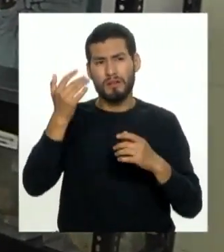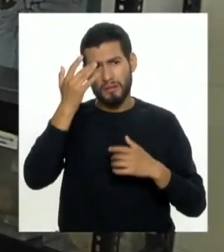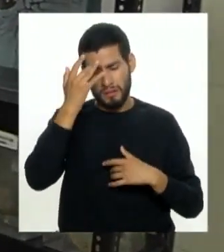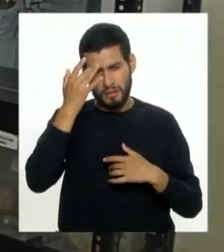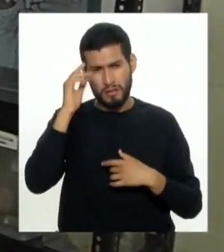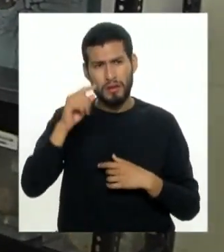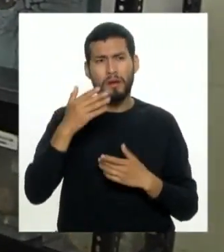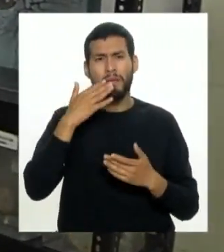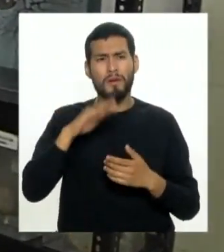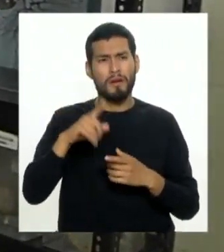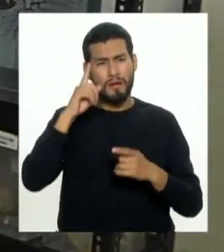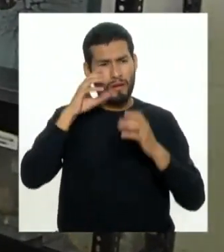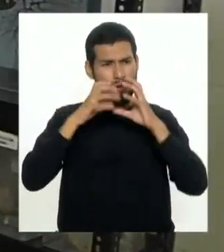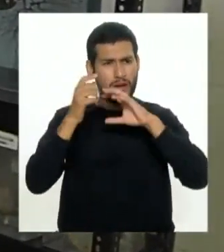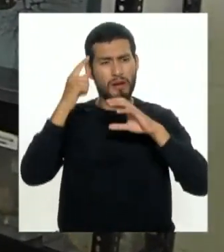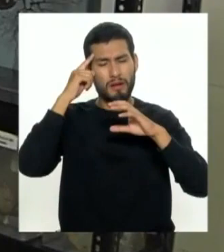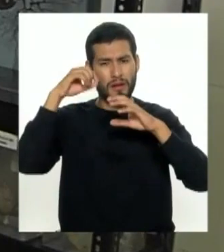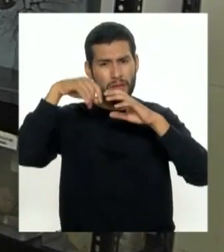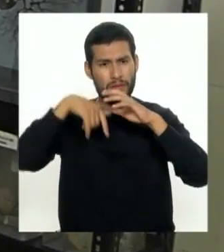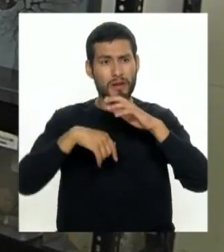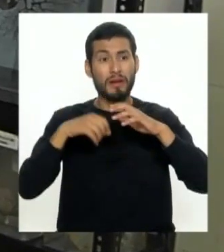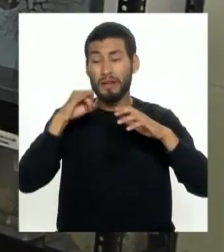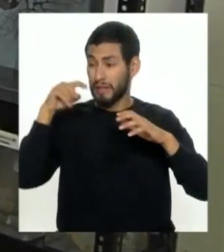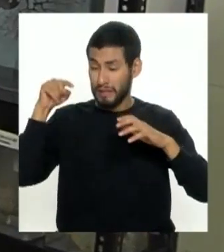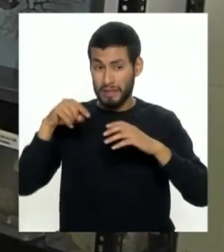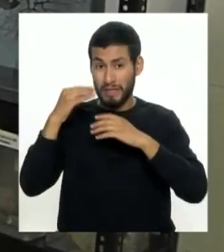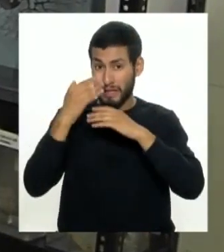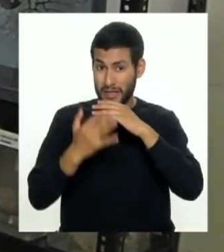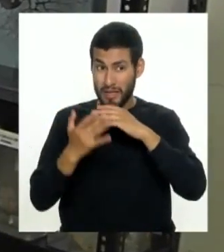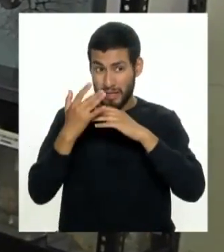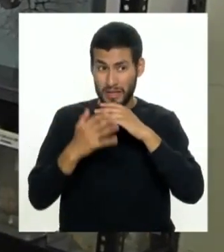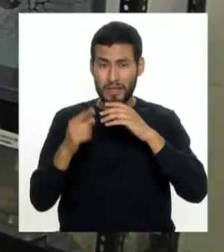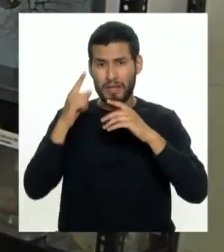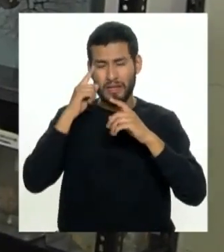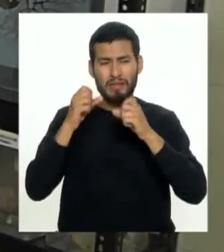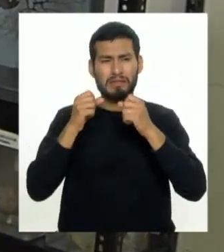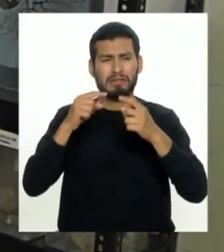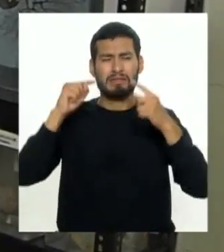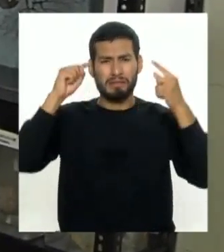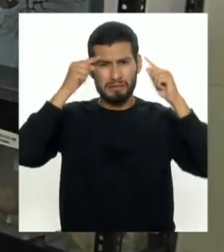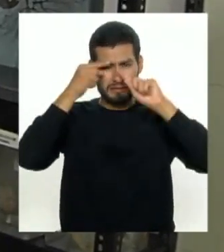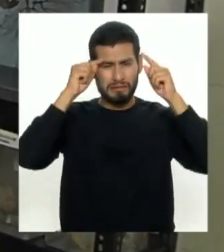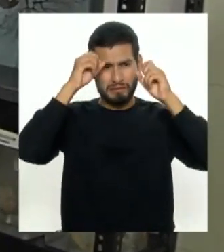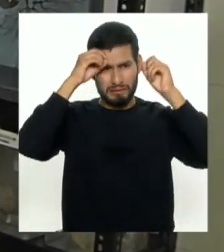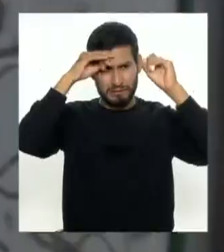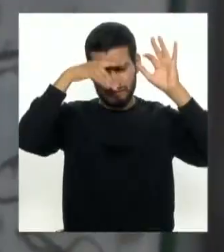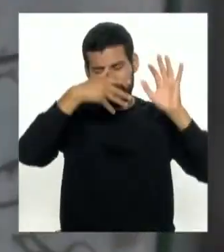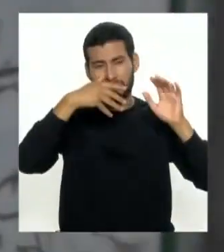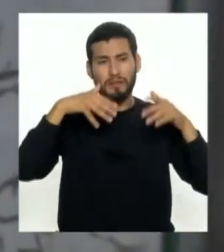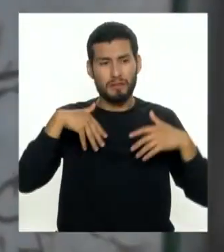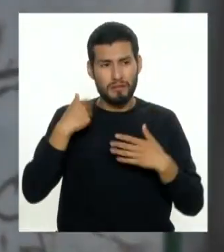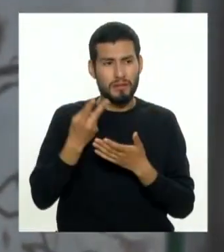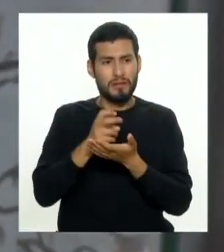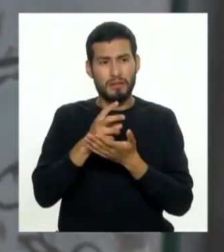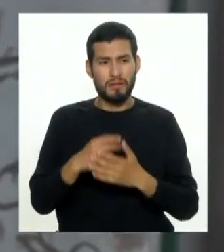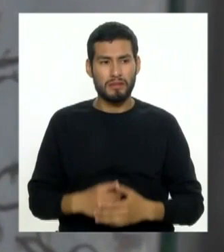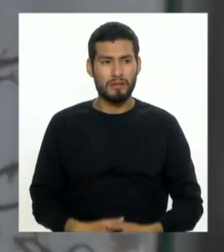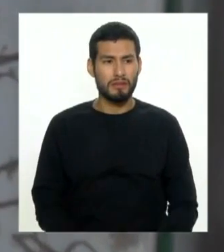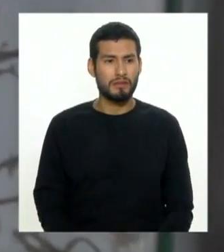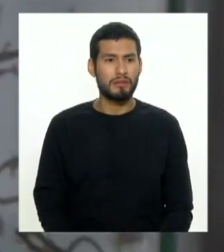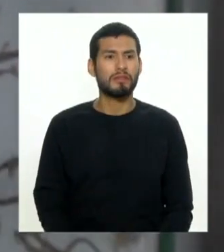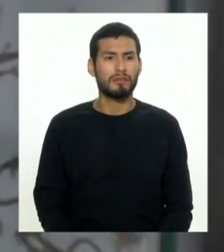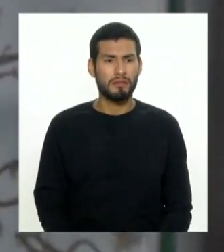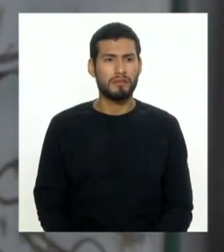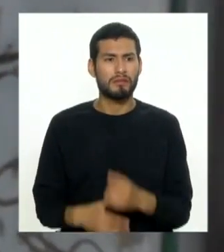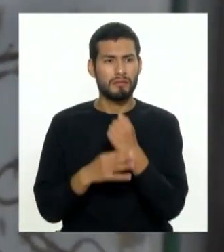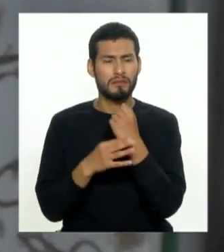a una malformación arteriovenosa. Si esto sangra, irrita también el cerebro y puede producir convulsiones. Perfecto, doctora.